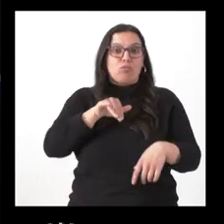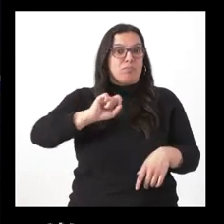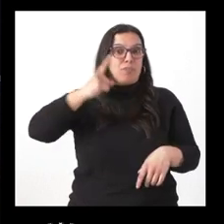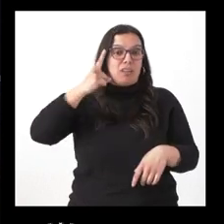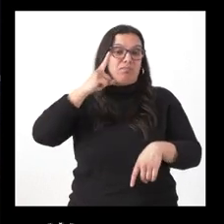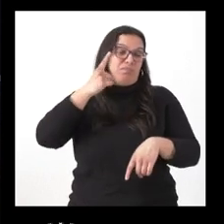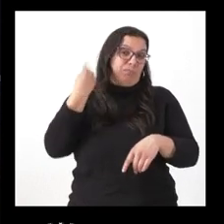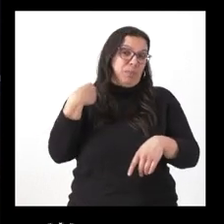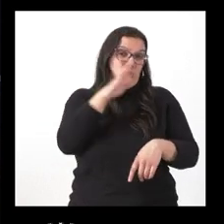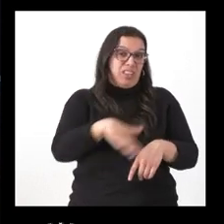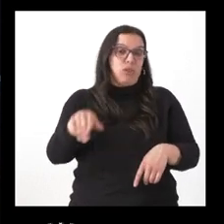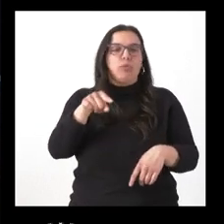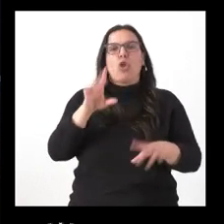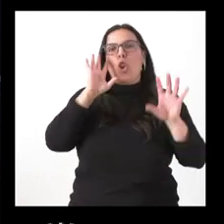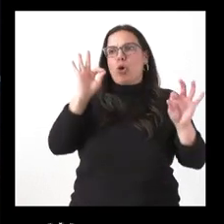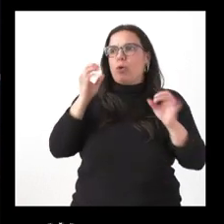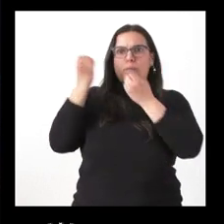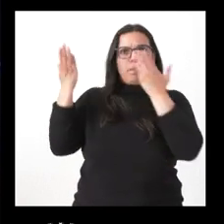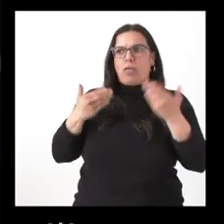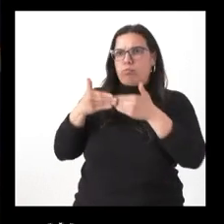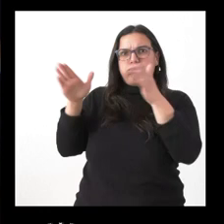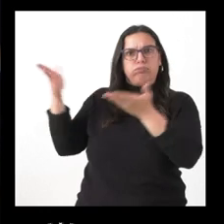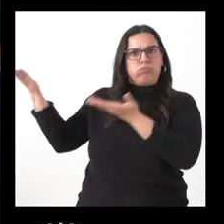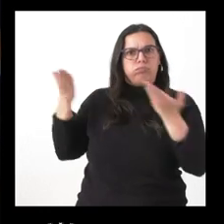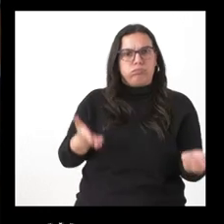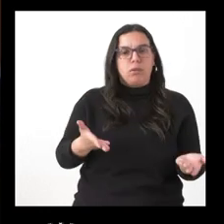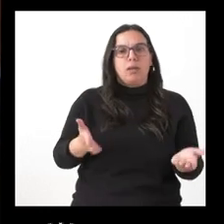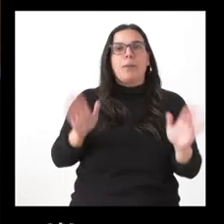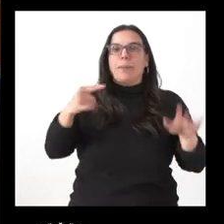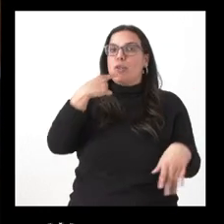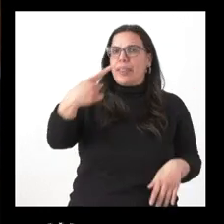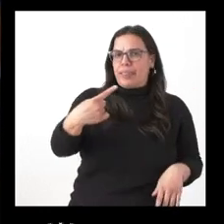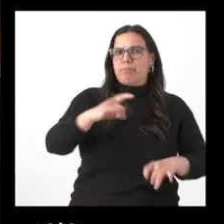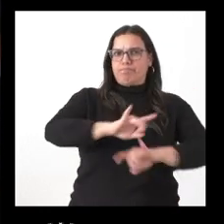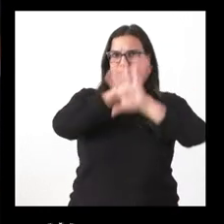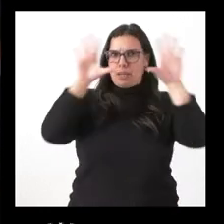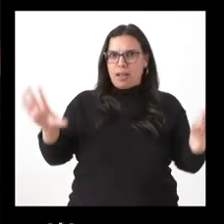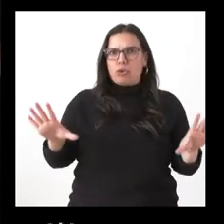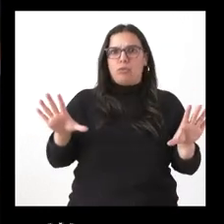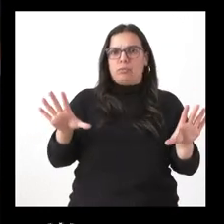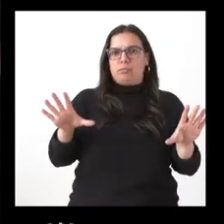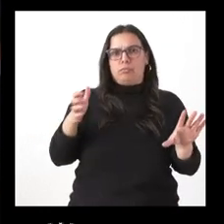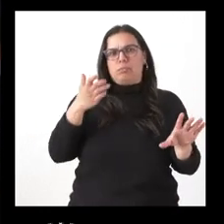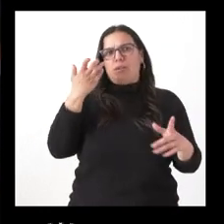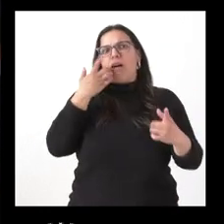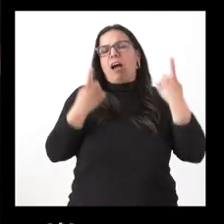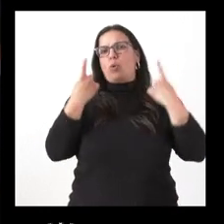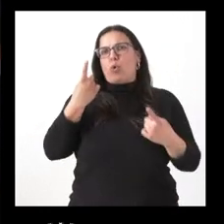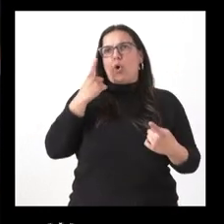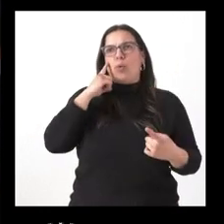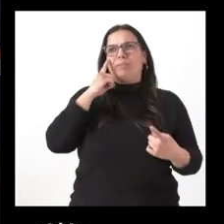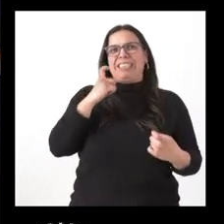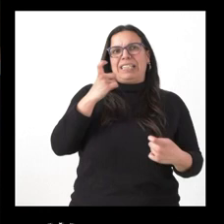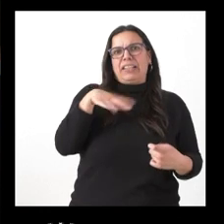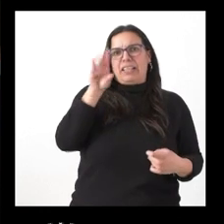un niño espera pues lógicamente bienvenidos sean este tipo de iniciativas pero sí quiero dejar claro para cualquiera que intente interpretar lo